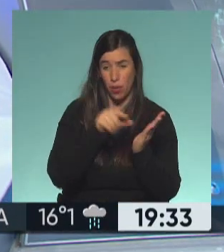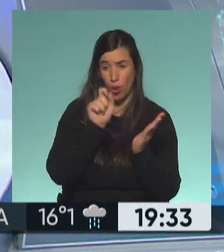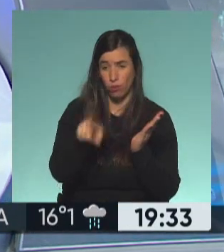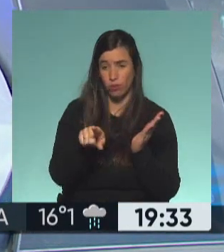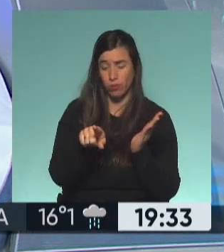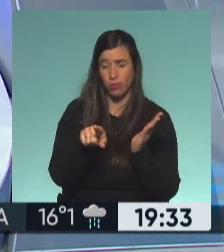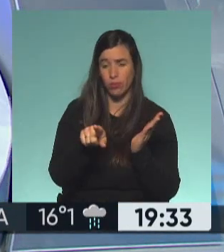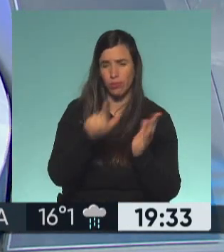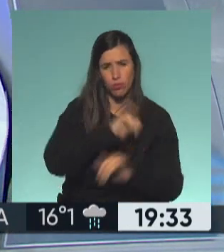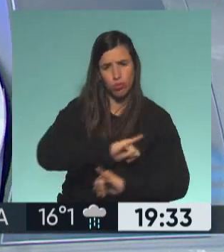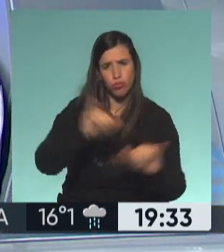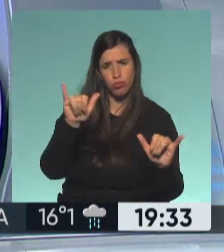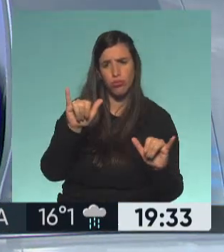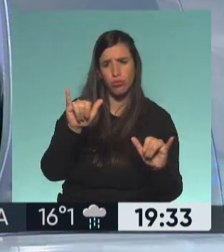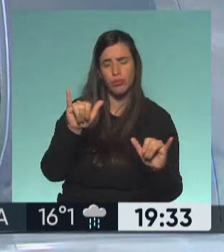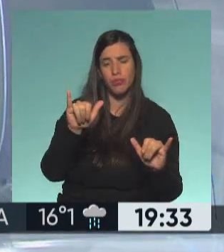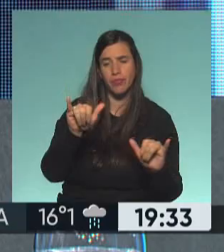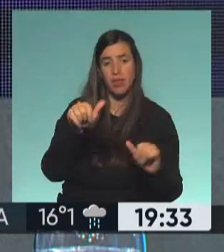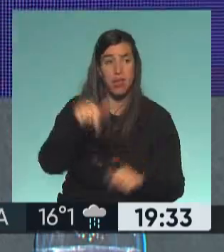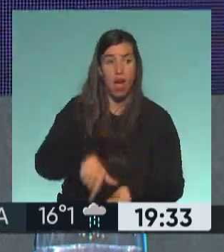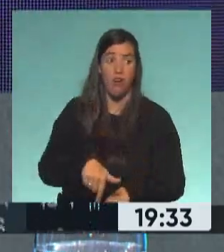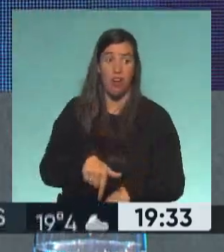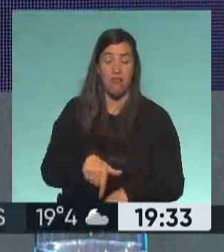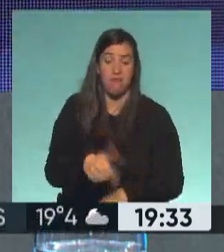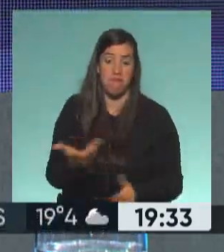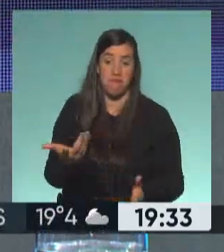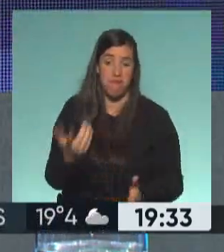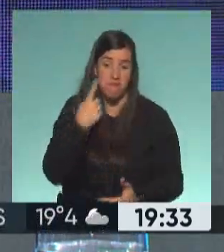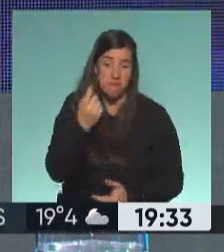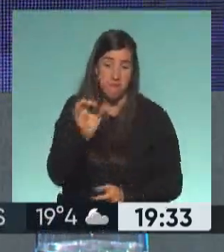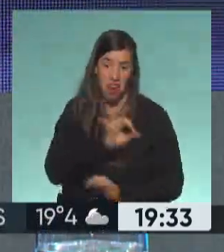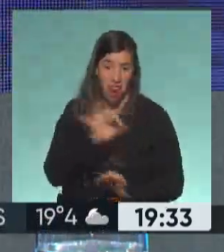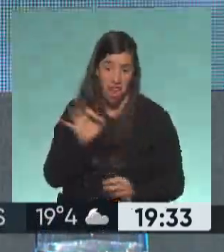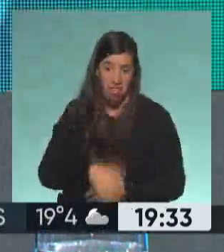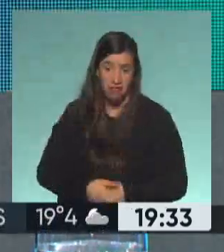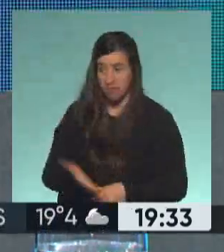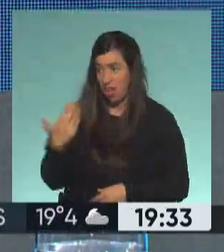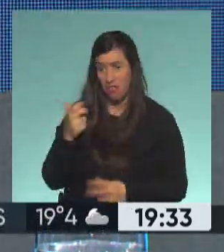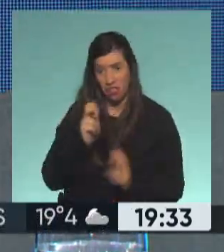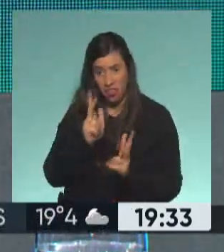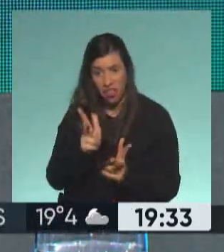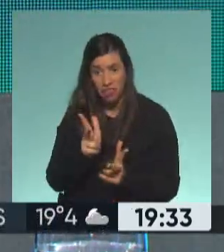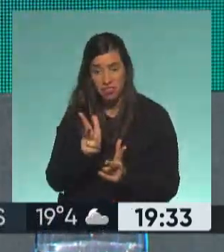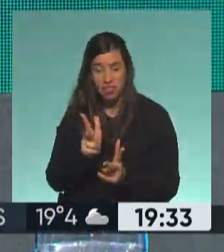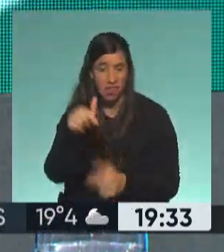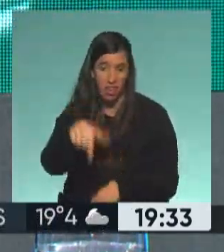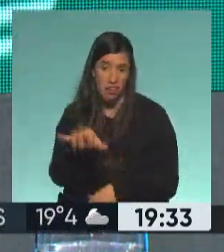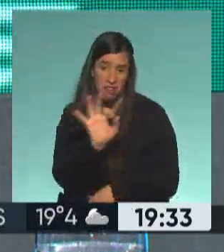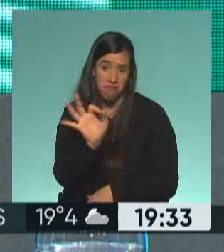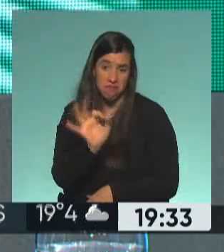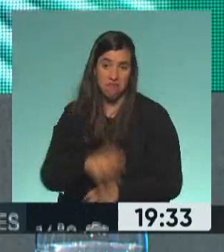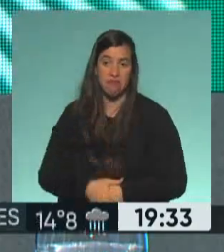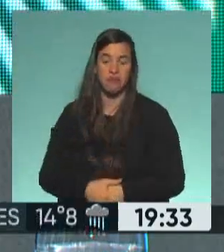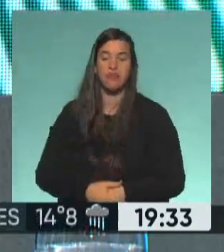la sensación que nadie escuchó, ¿no? Porque la advertencia era real. Vos hablás de 3 dimensiones